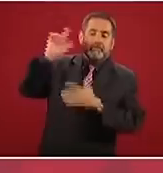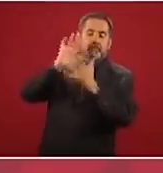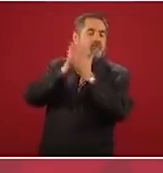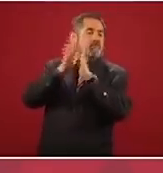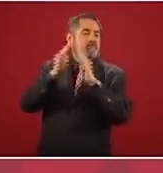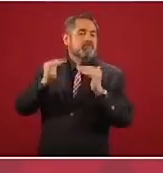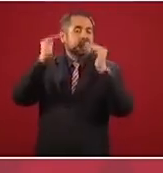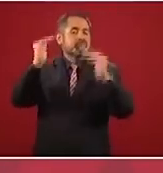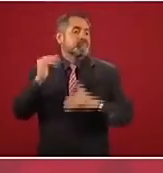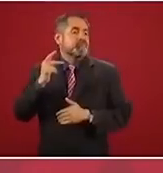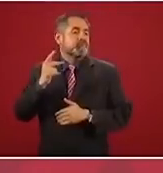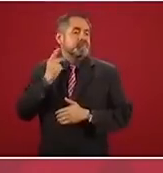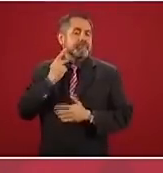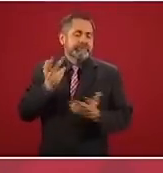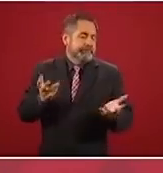que